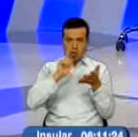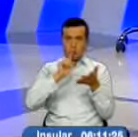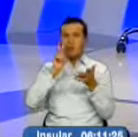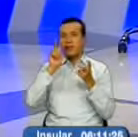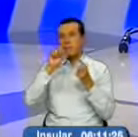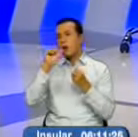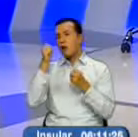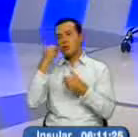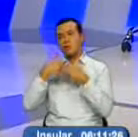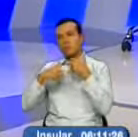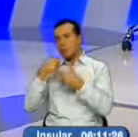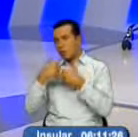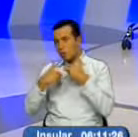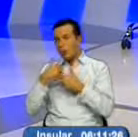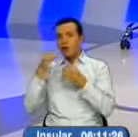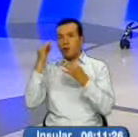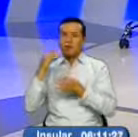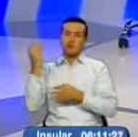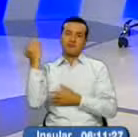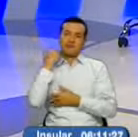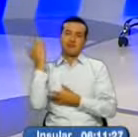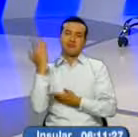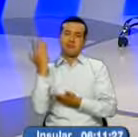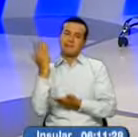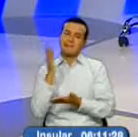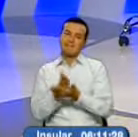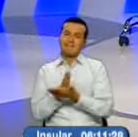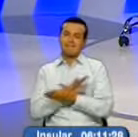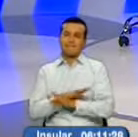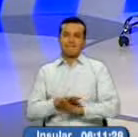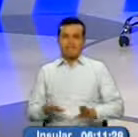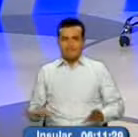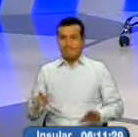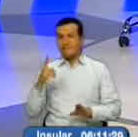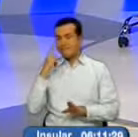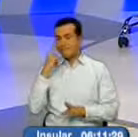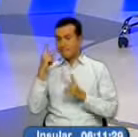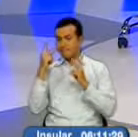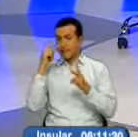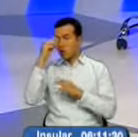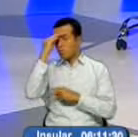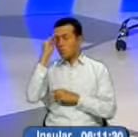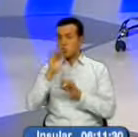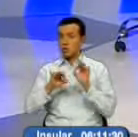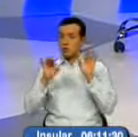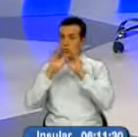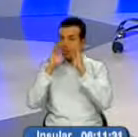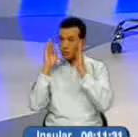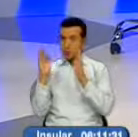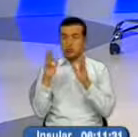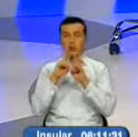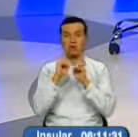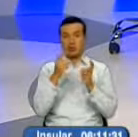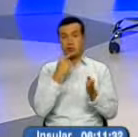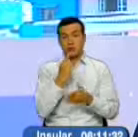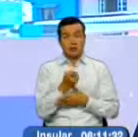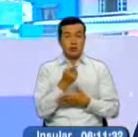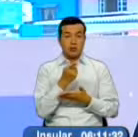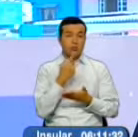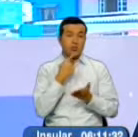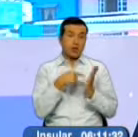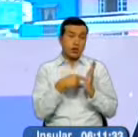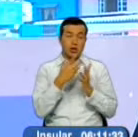sentido, ciertamente tienes una necesidad de actuar diferenciadamente en la parte educativa. Y también en lo que tú mencionas, hay